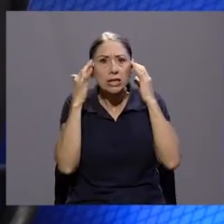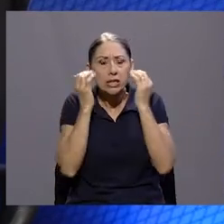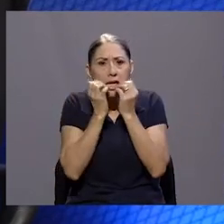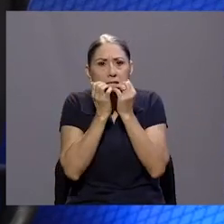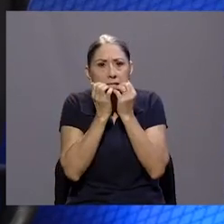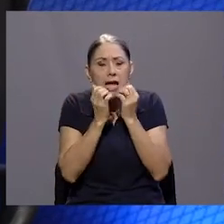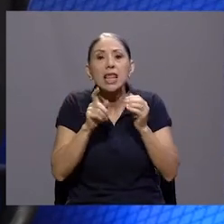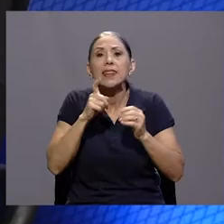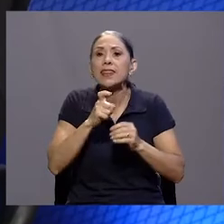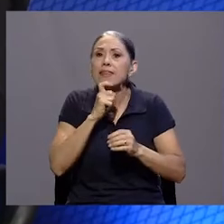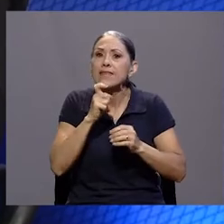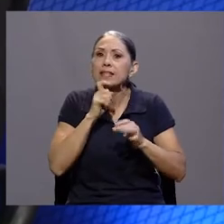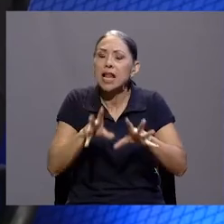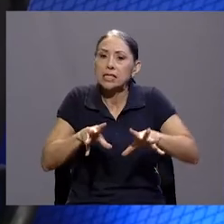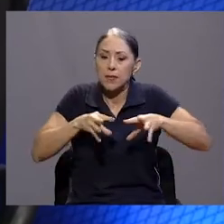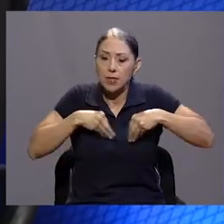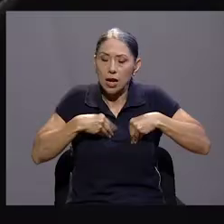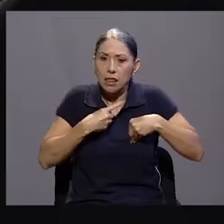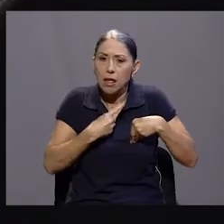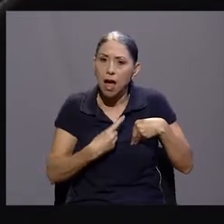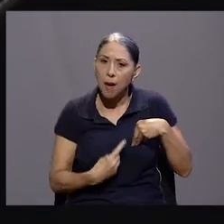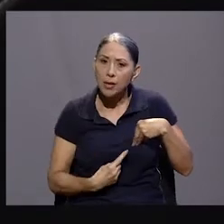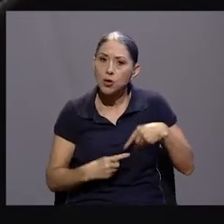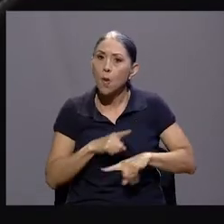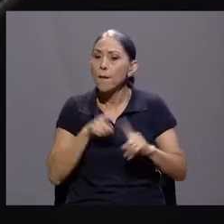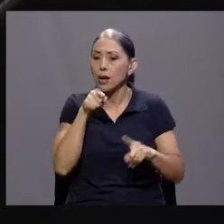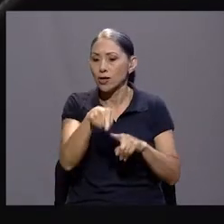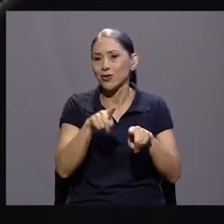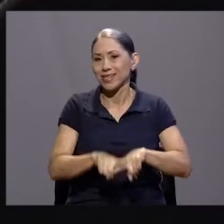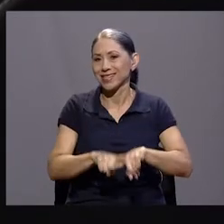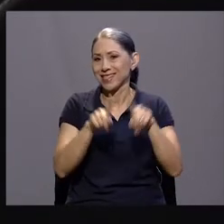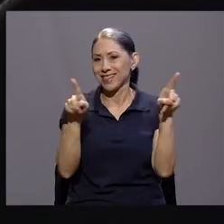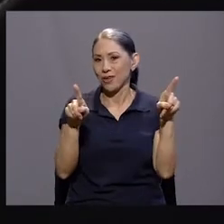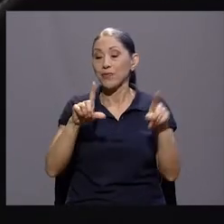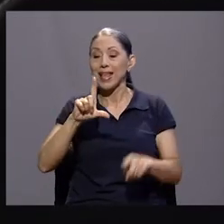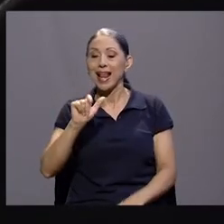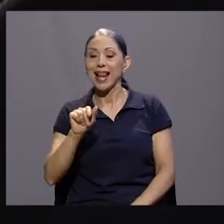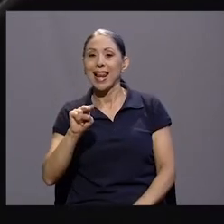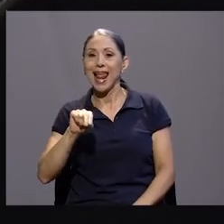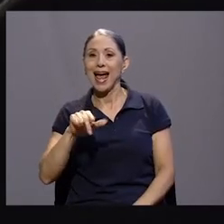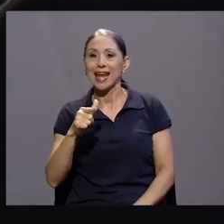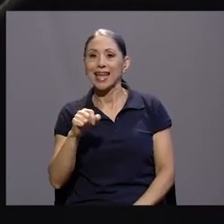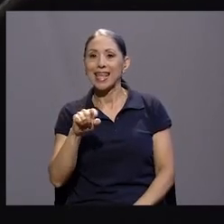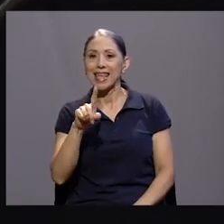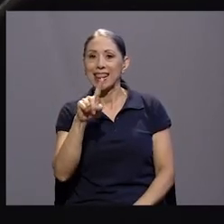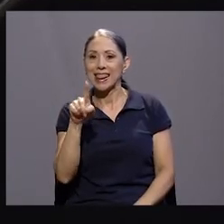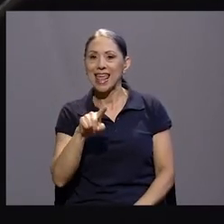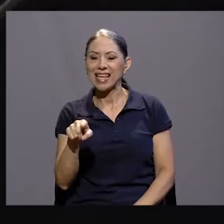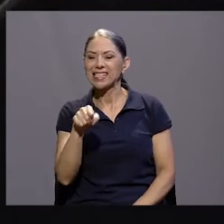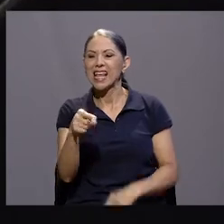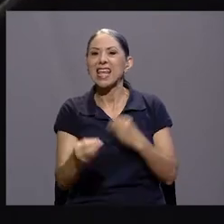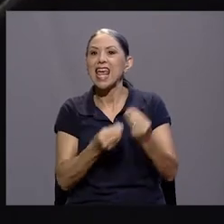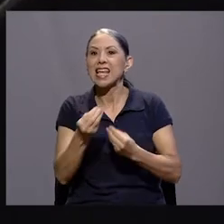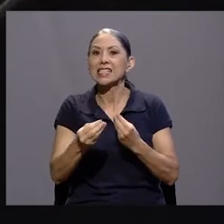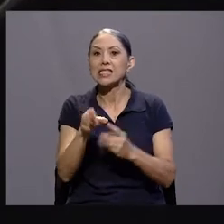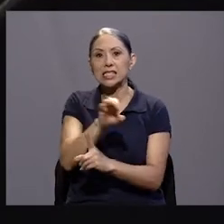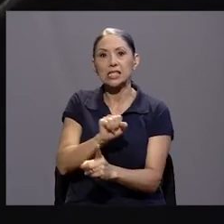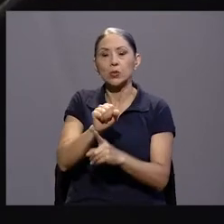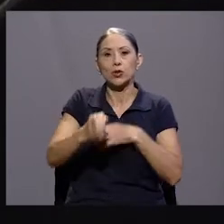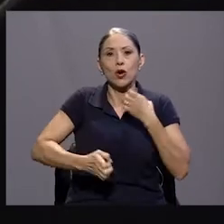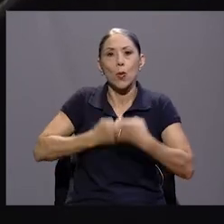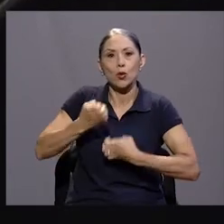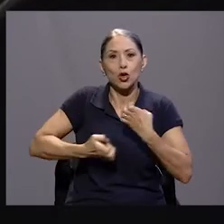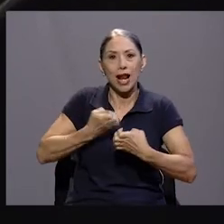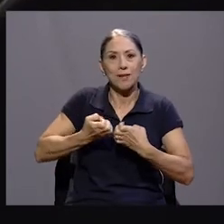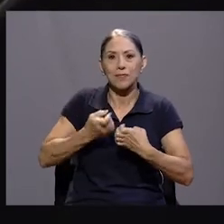aceptar que tengo depresión pero son términos distintos que también es importante diferenciar los languidez va a ser este estado emocional ya no es algo que